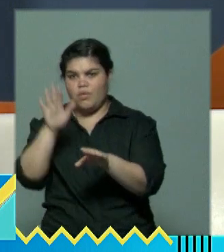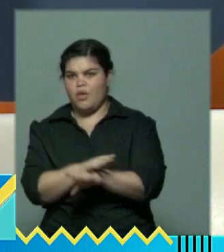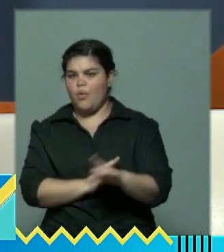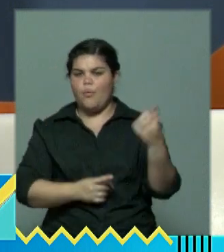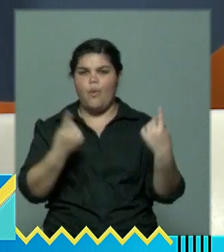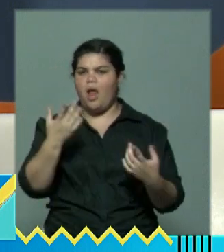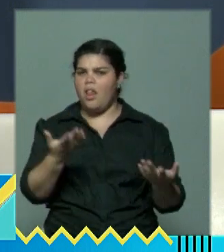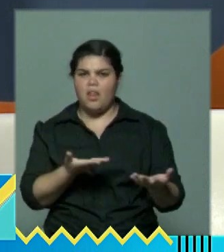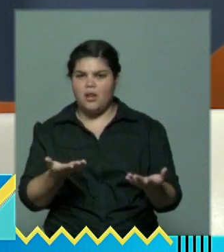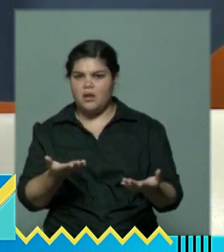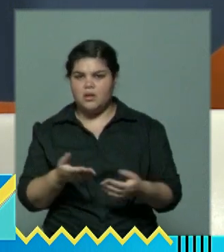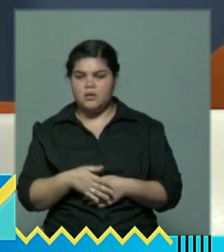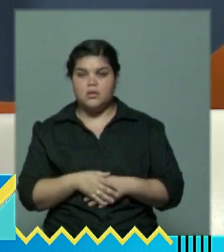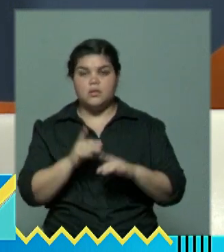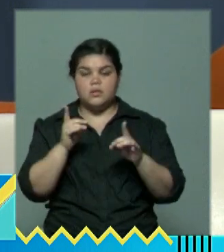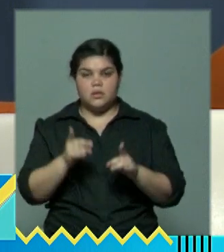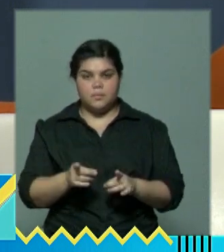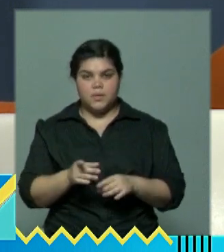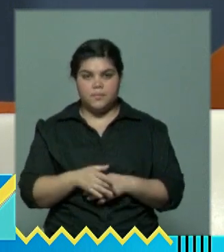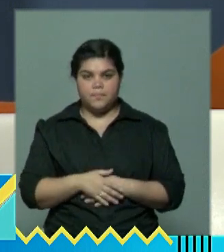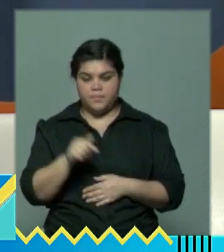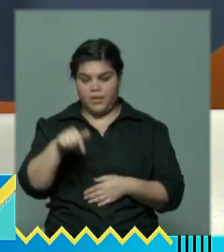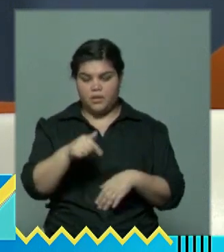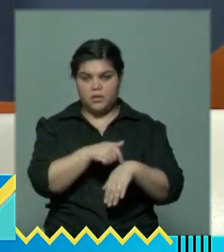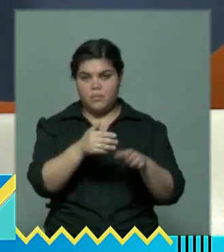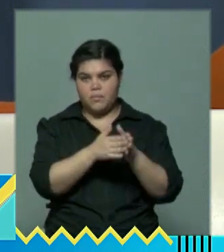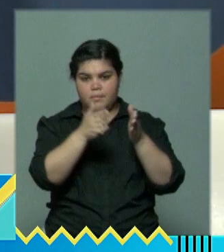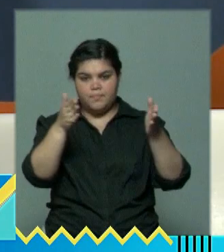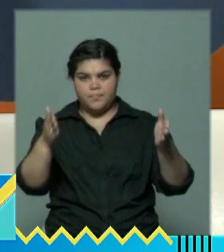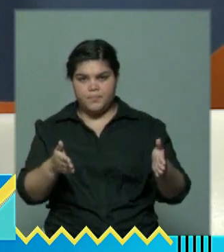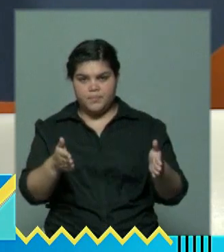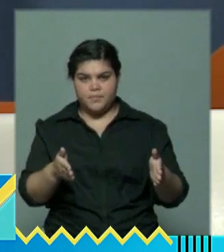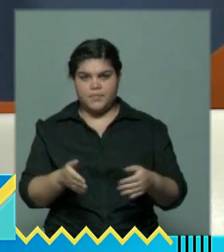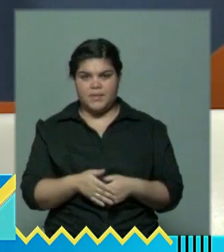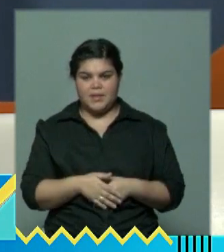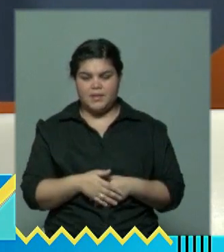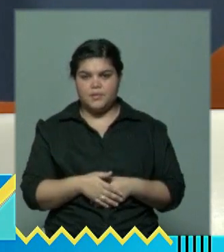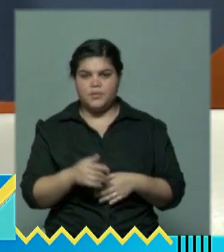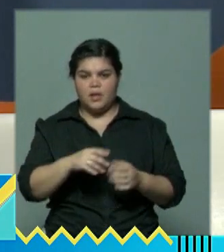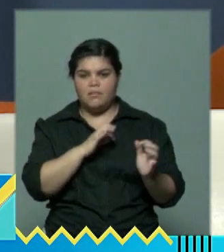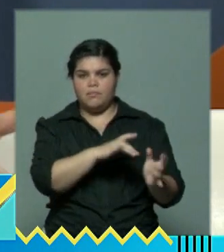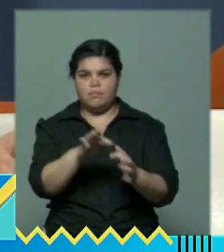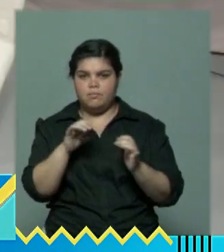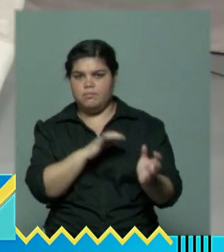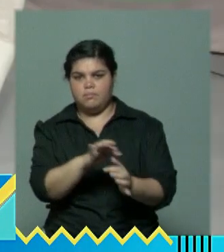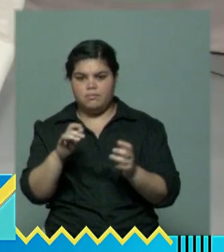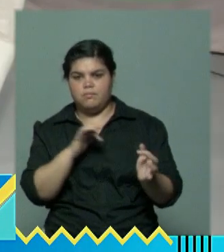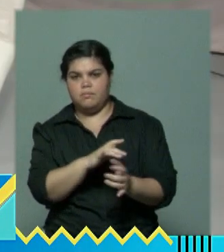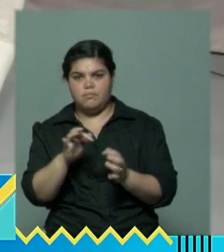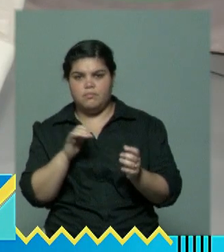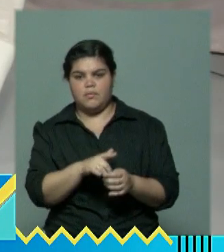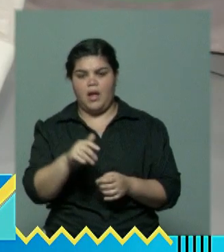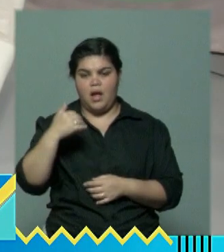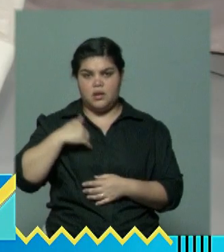relación a lo que ha sido este periodo histórico más largo de paritaria que reconoce el movimiento obrero